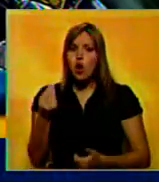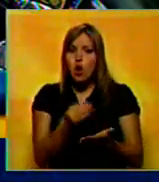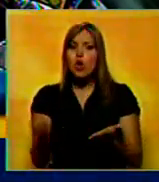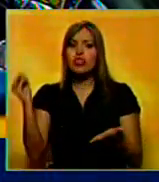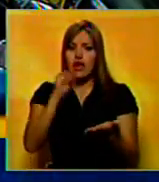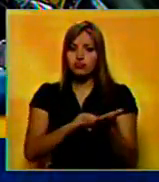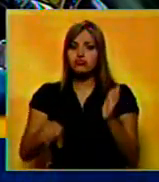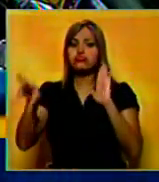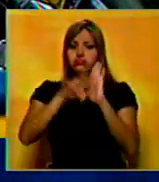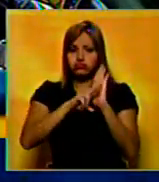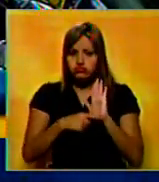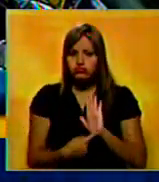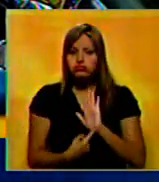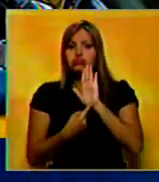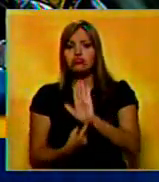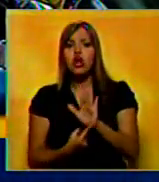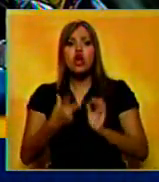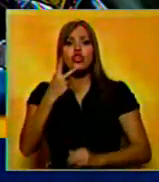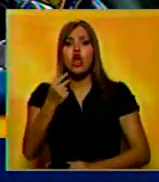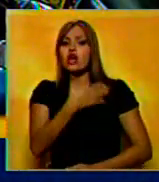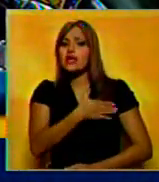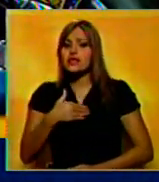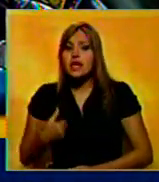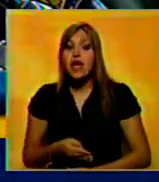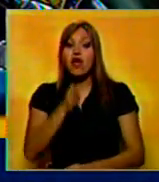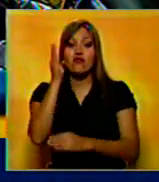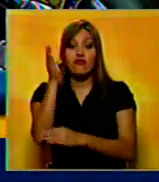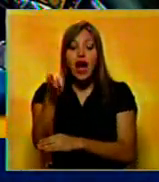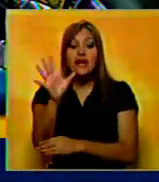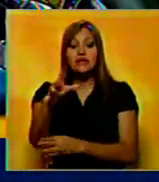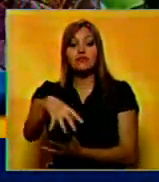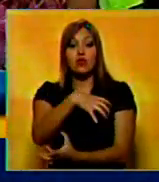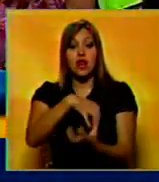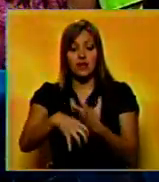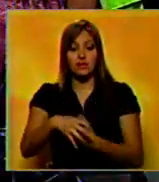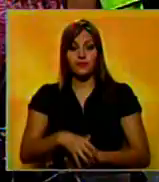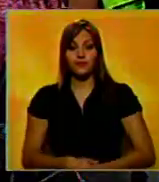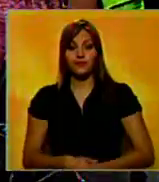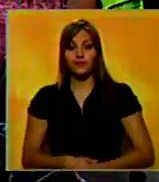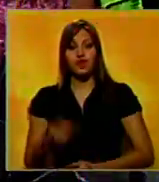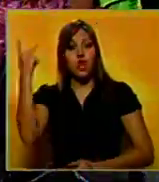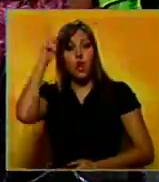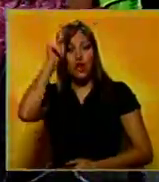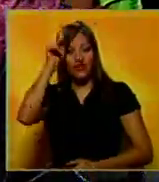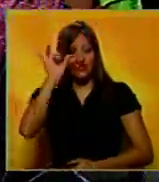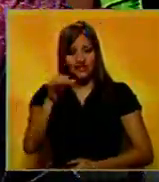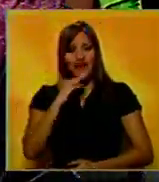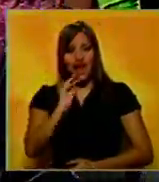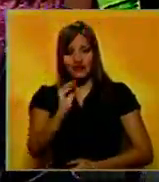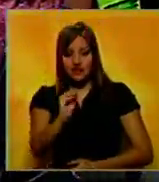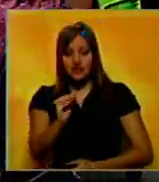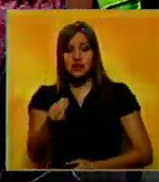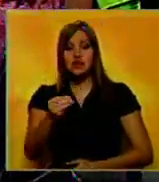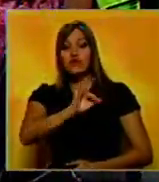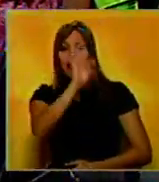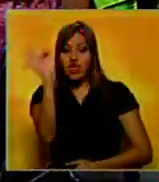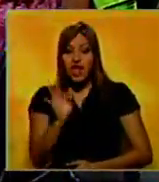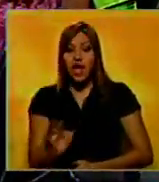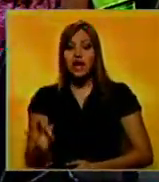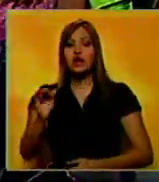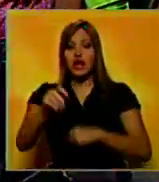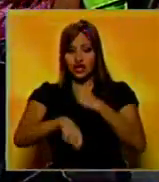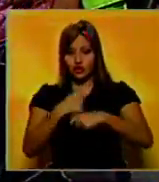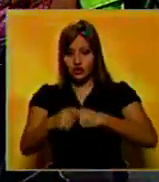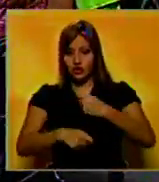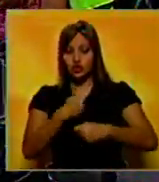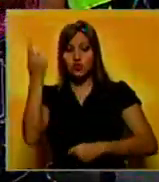lo repetimos, no tener que acudir a situaciones de conflicto. El profesor Márquez señaló además que la Federación de